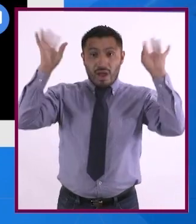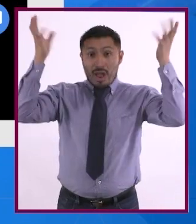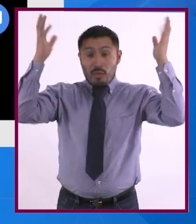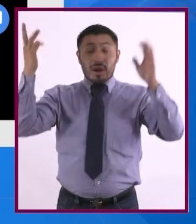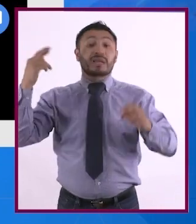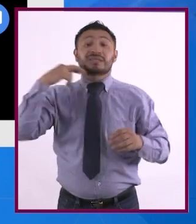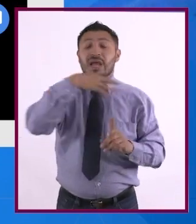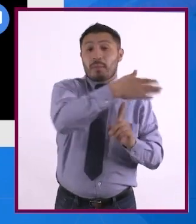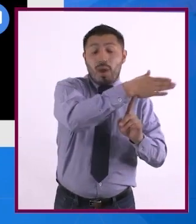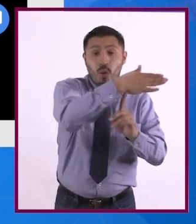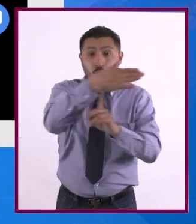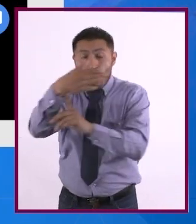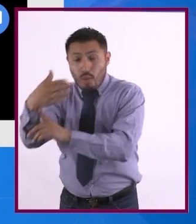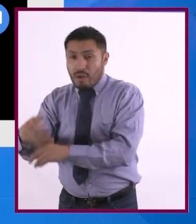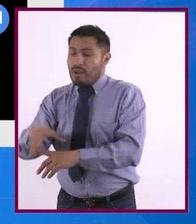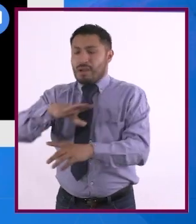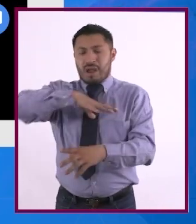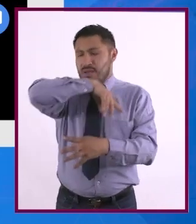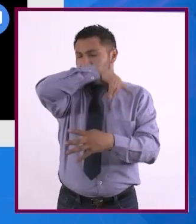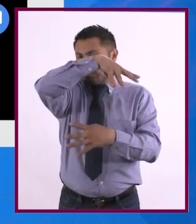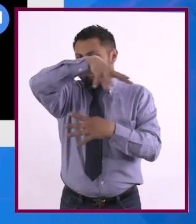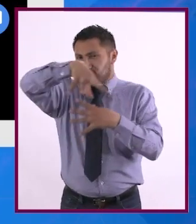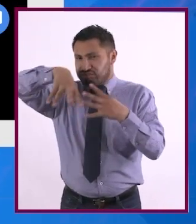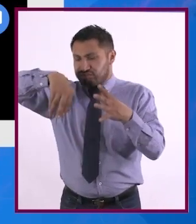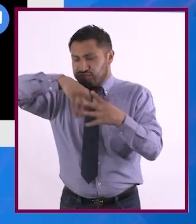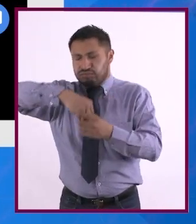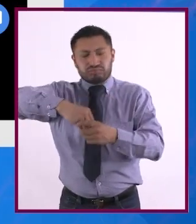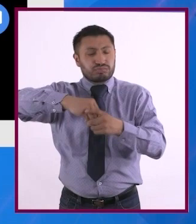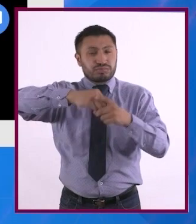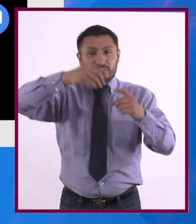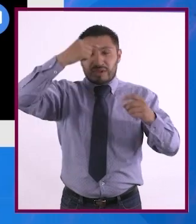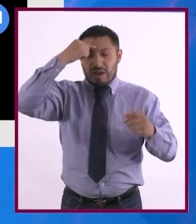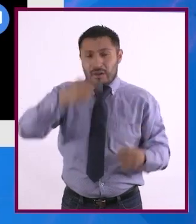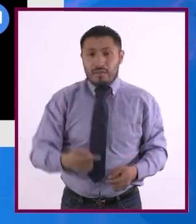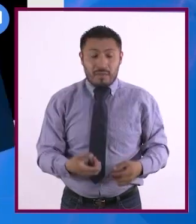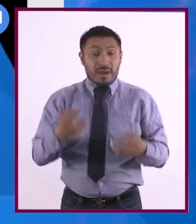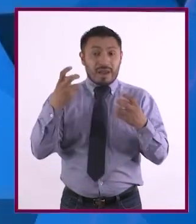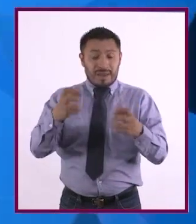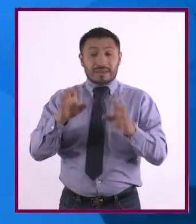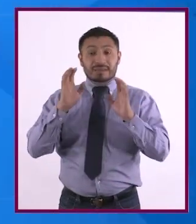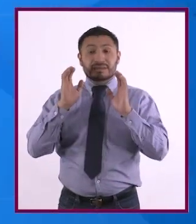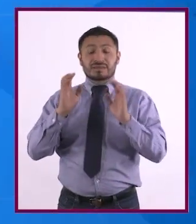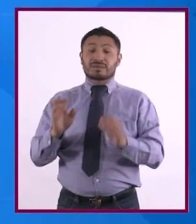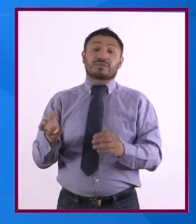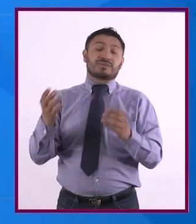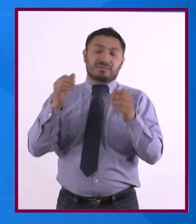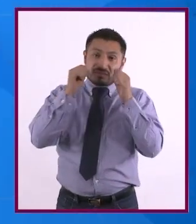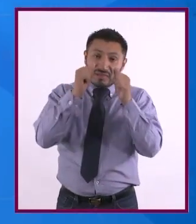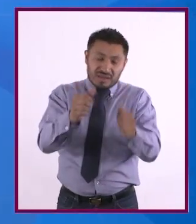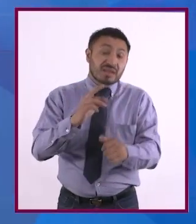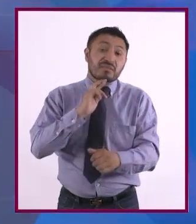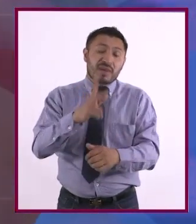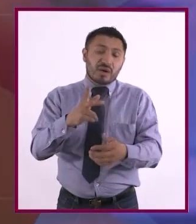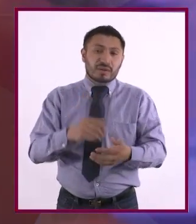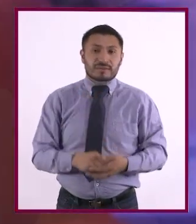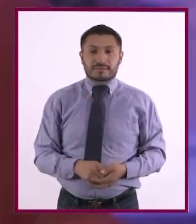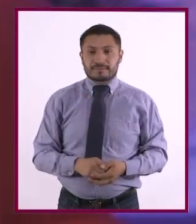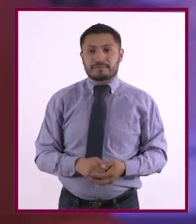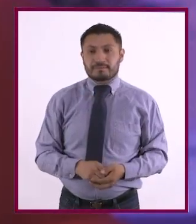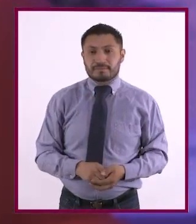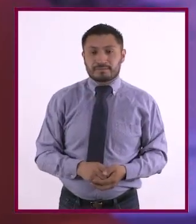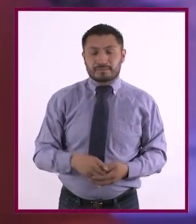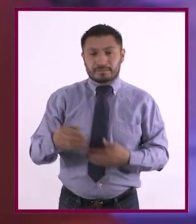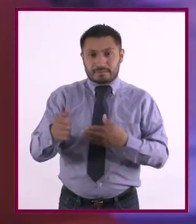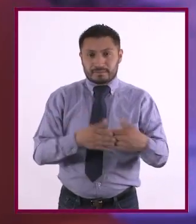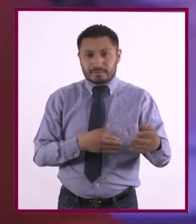en otros países en donde tienen armada toda una infraestructura para que este delito se dé con mayor frecuencia. En la actualidad, hay